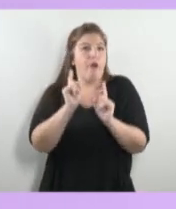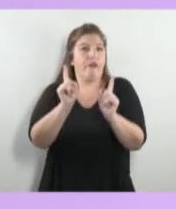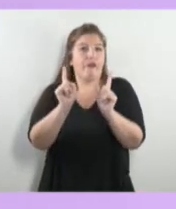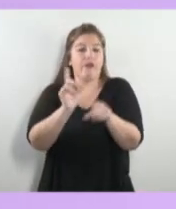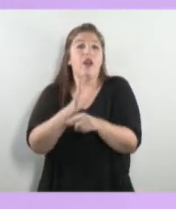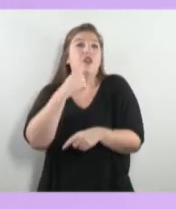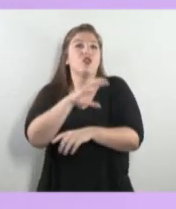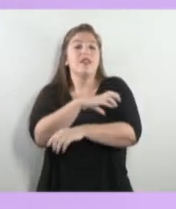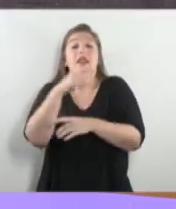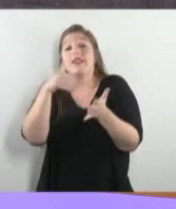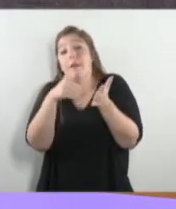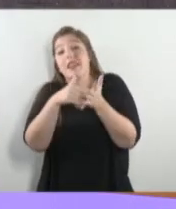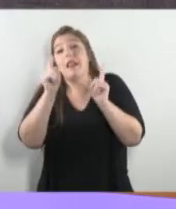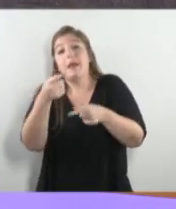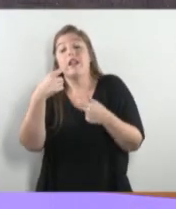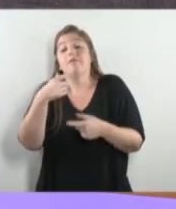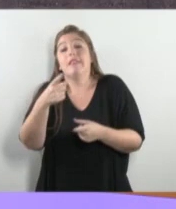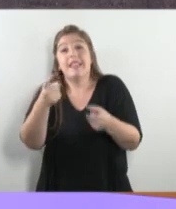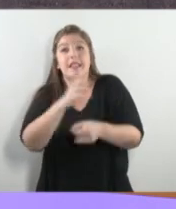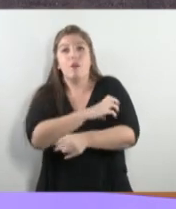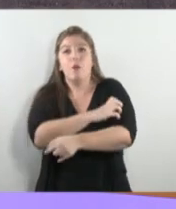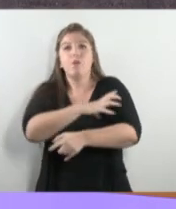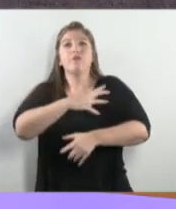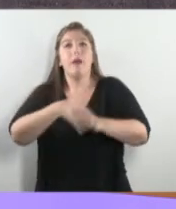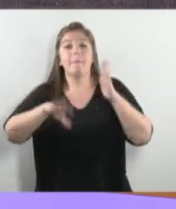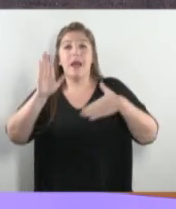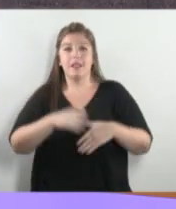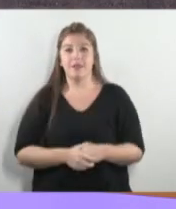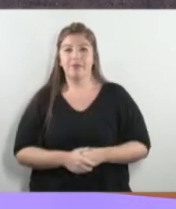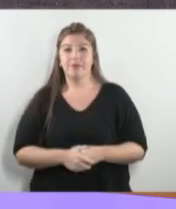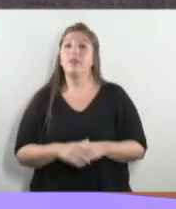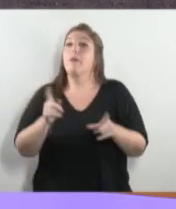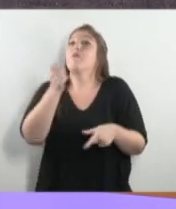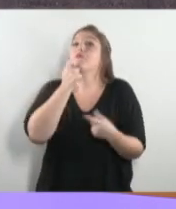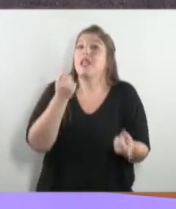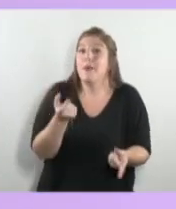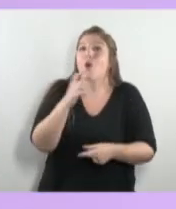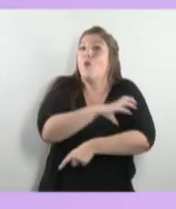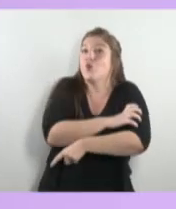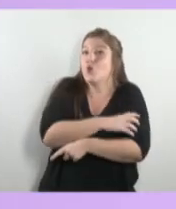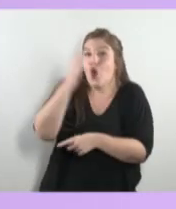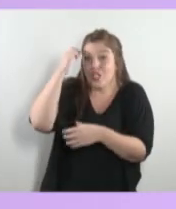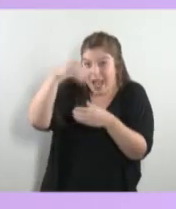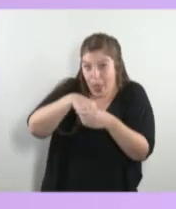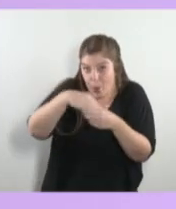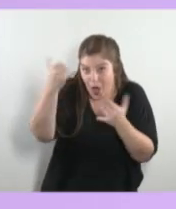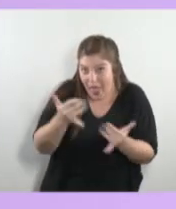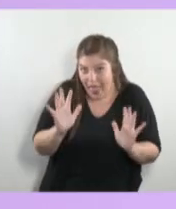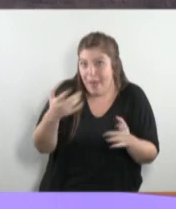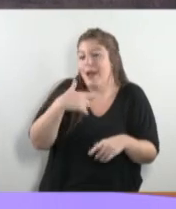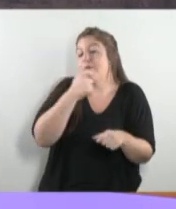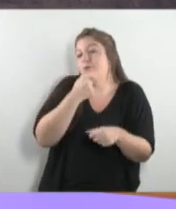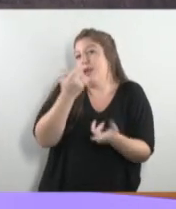deporte que estemos hablando. ¿Hay masa muscular en el cerebro para los que trabajamos de...? No, pero sí hay